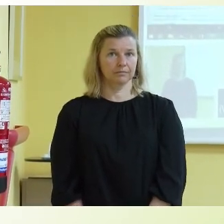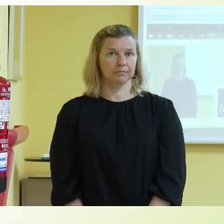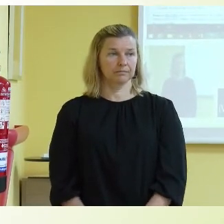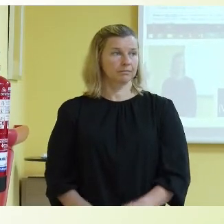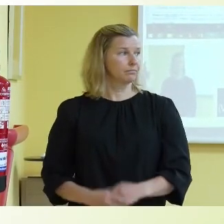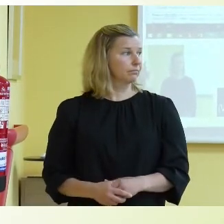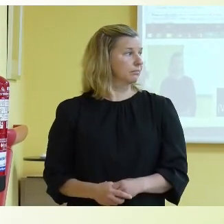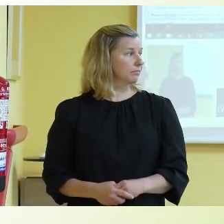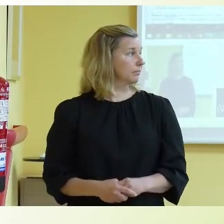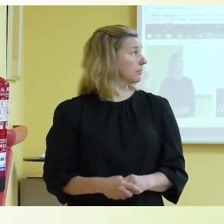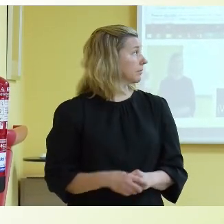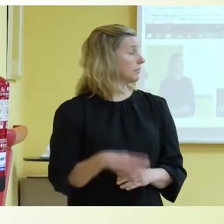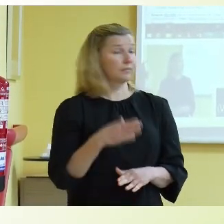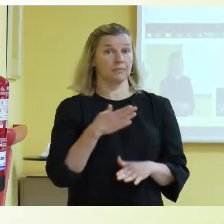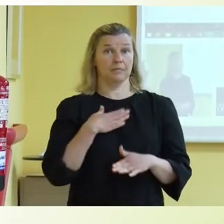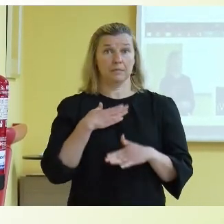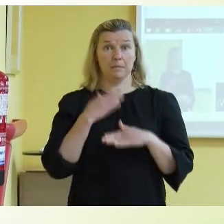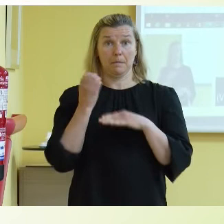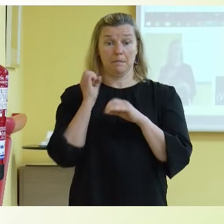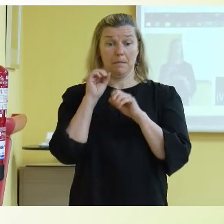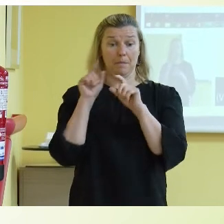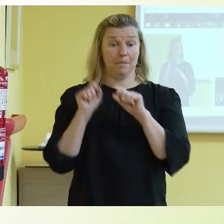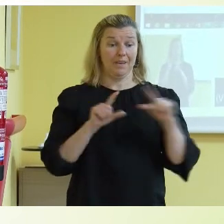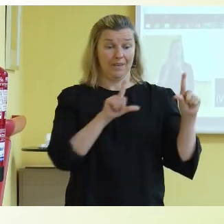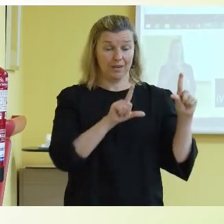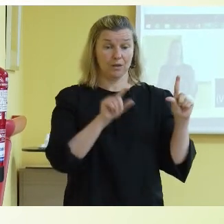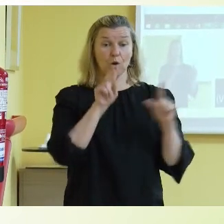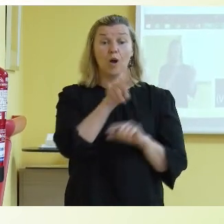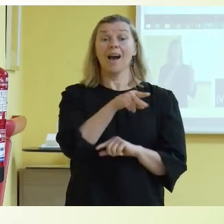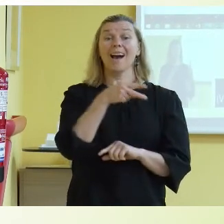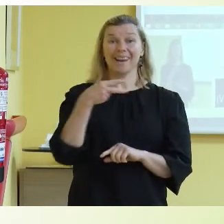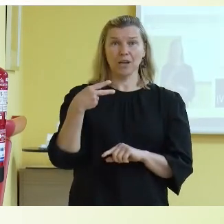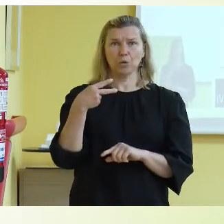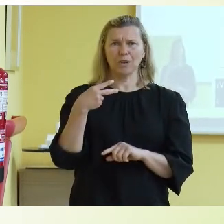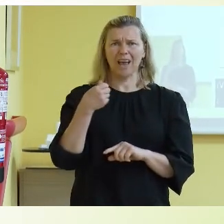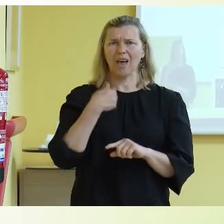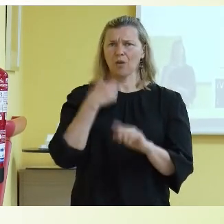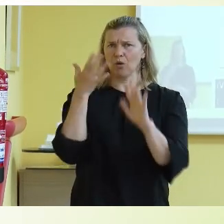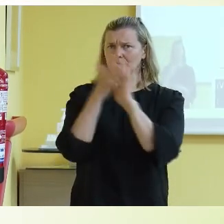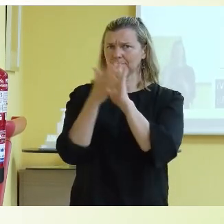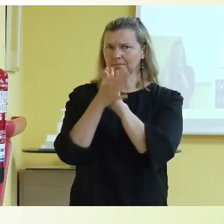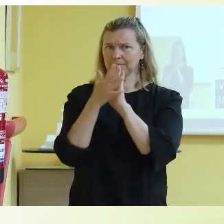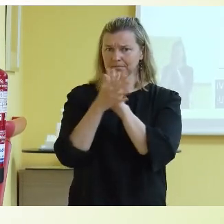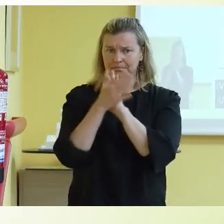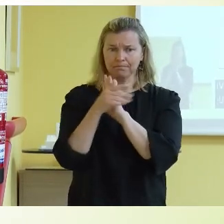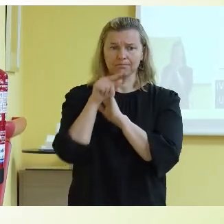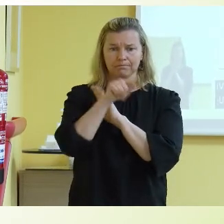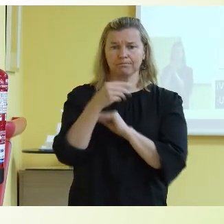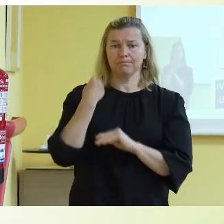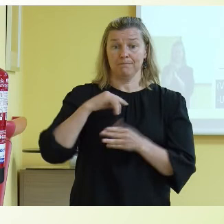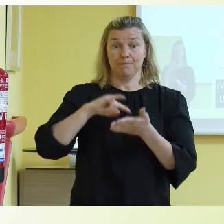Y volviendo a mi presentación, uno de los resultados que quiero destacar acerca de este